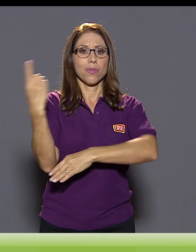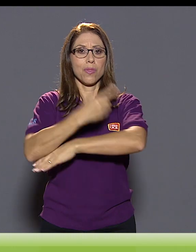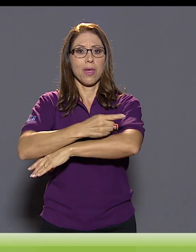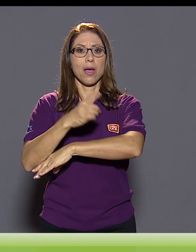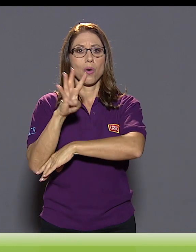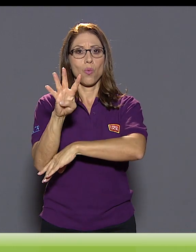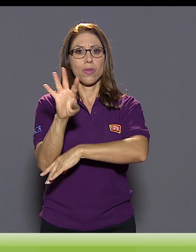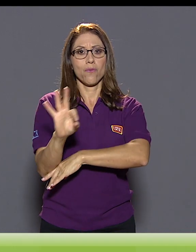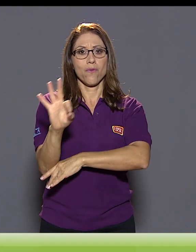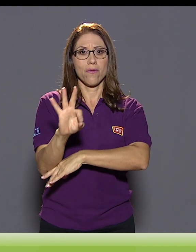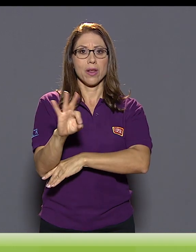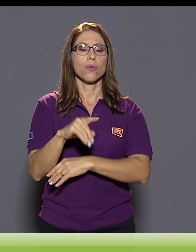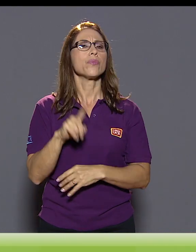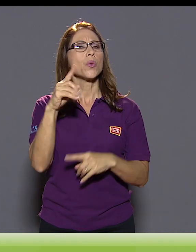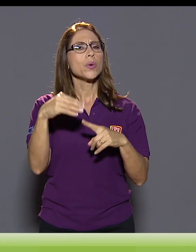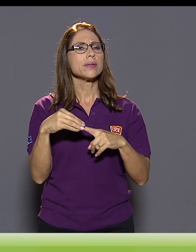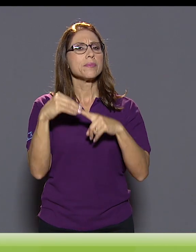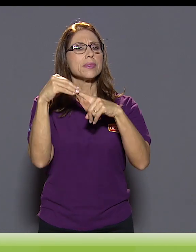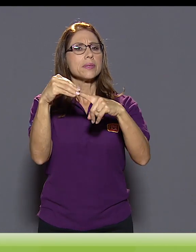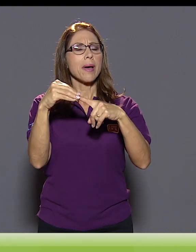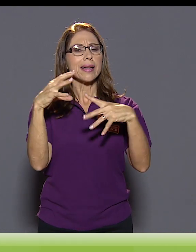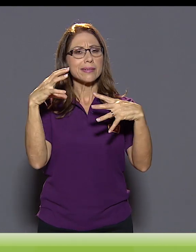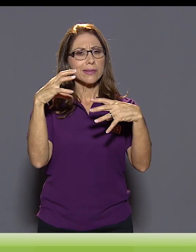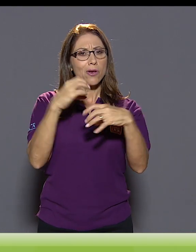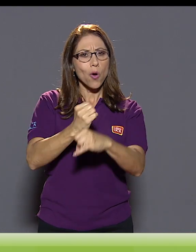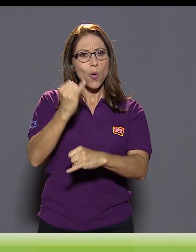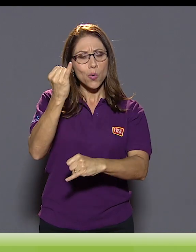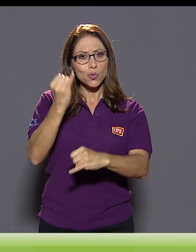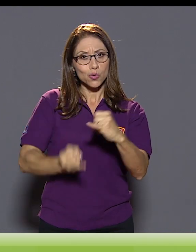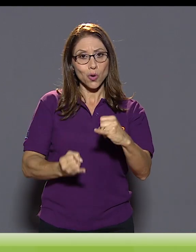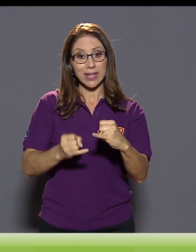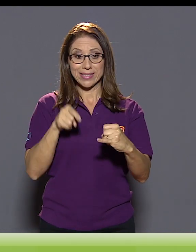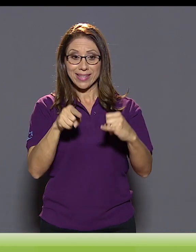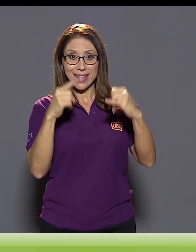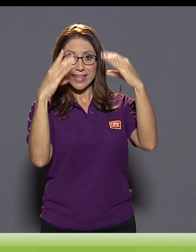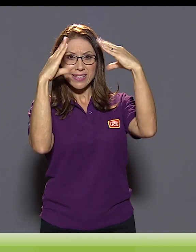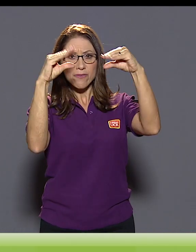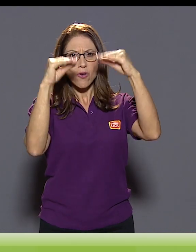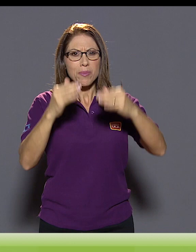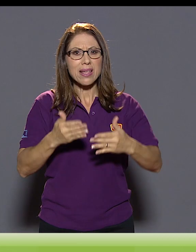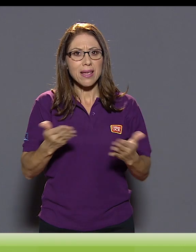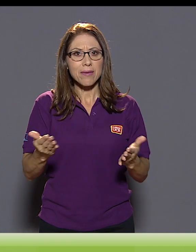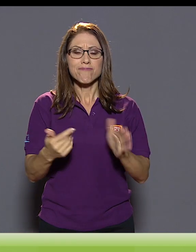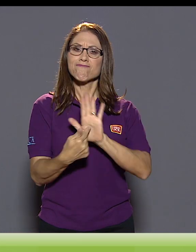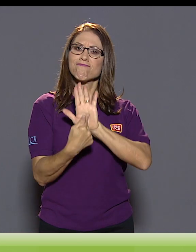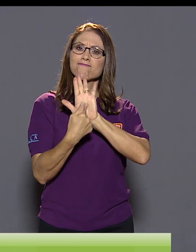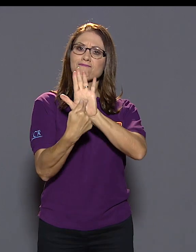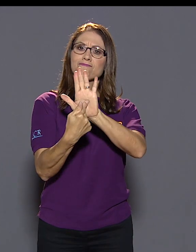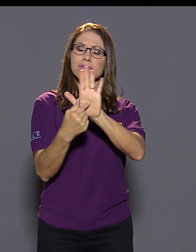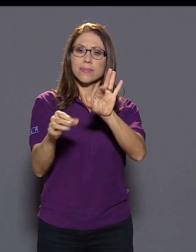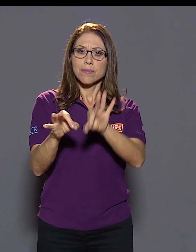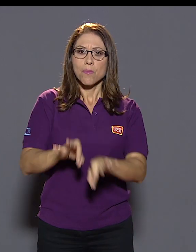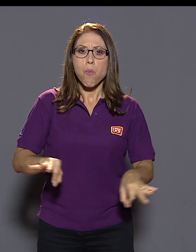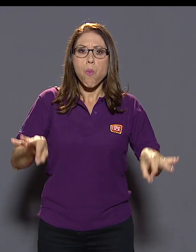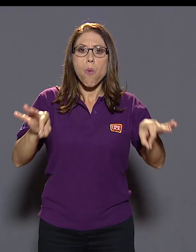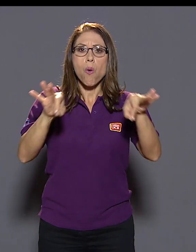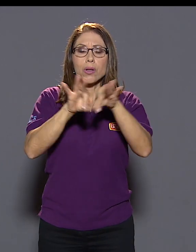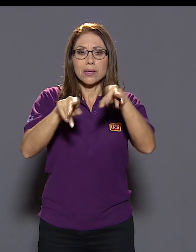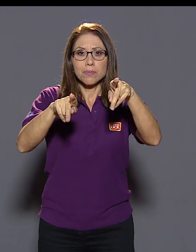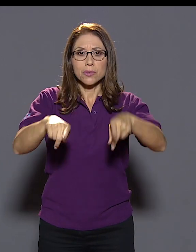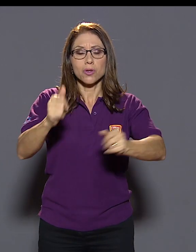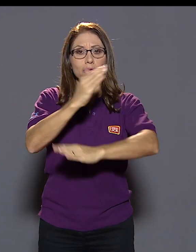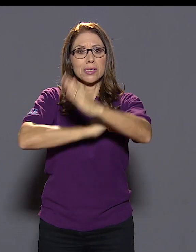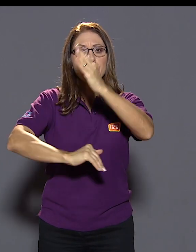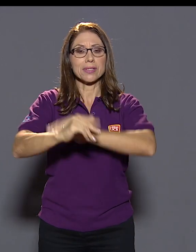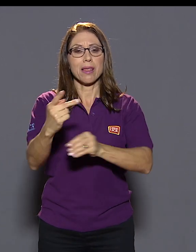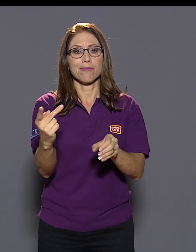de febrero. Una de las principales conclusiones a las que se llegó en el informe fue rescatar la importancia de la participación de las